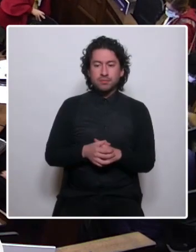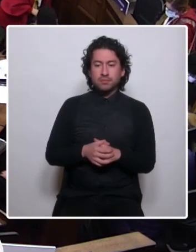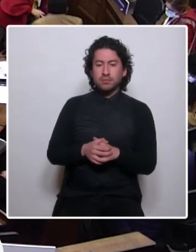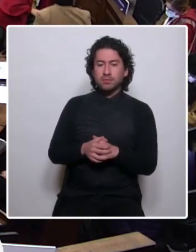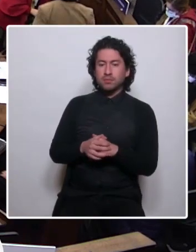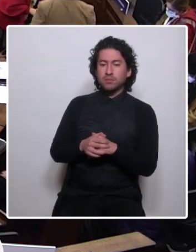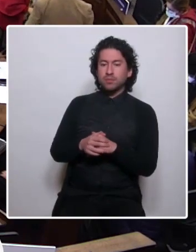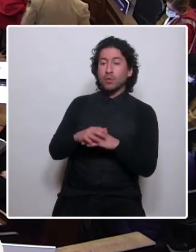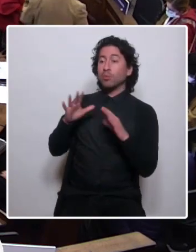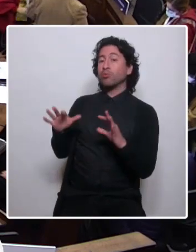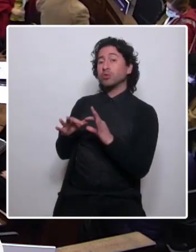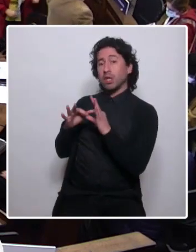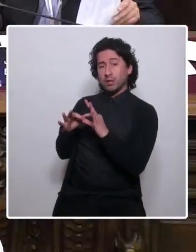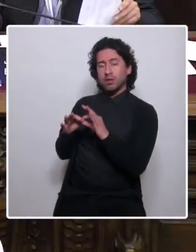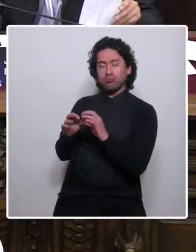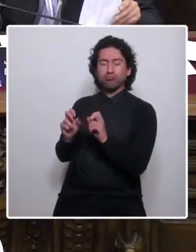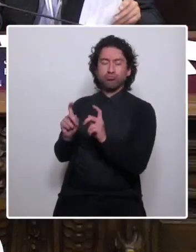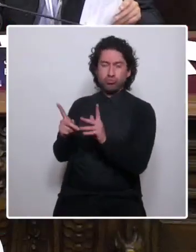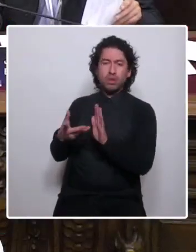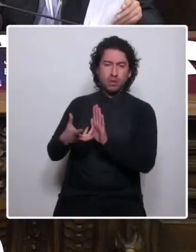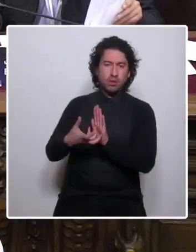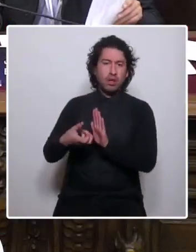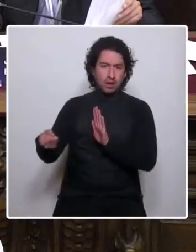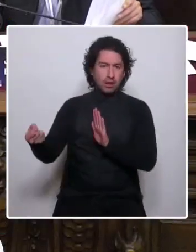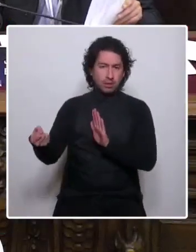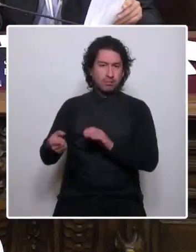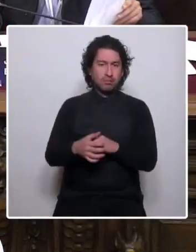Muchas gracias, se tiene por retirada.